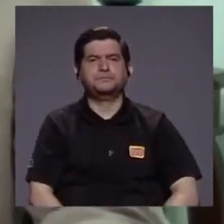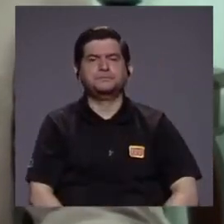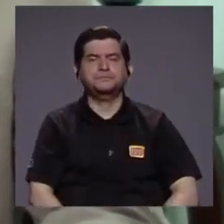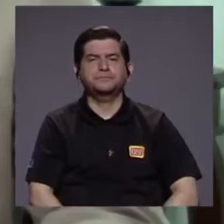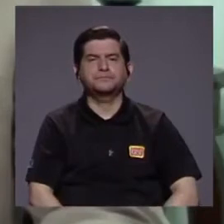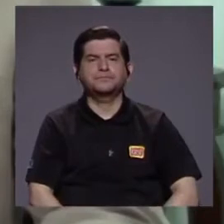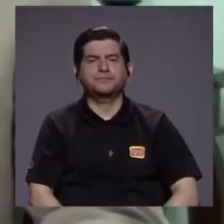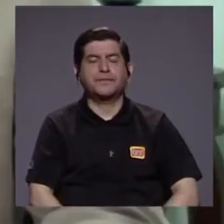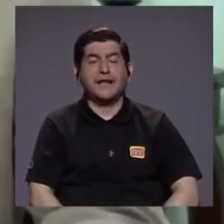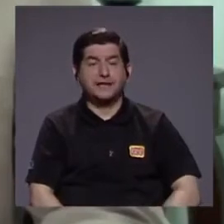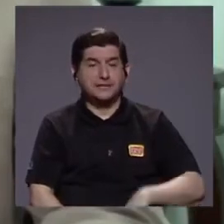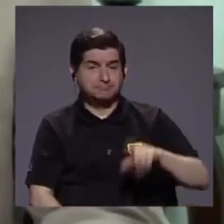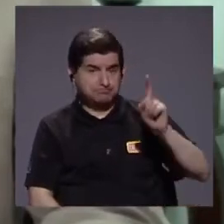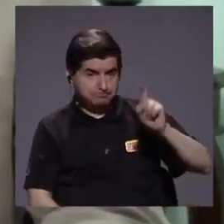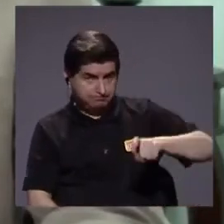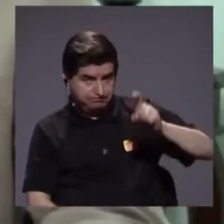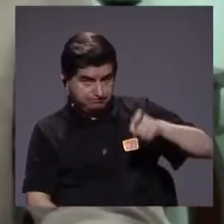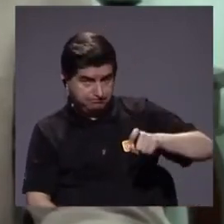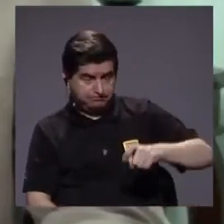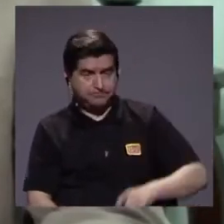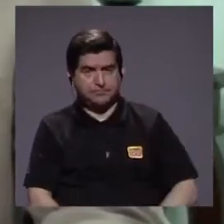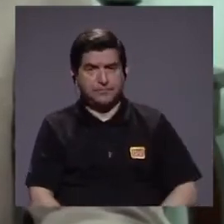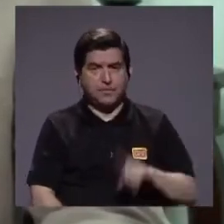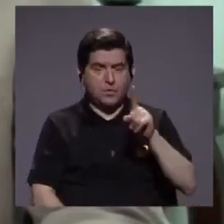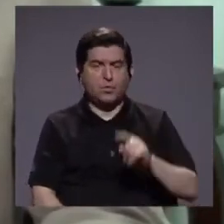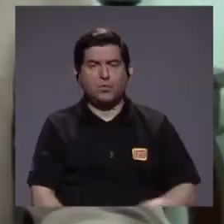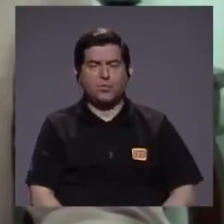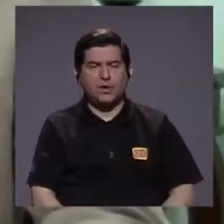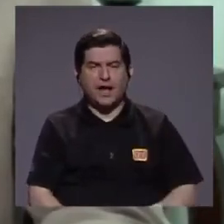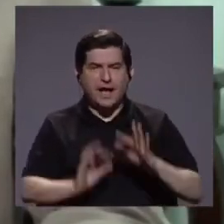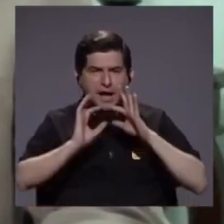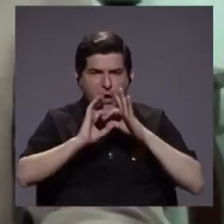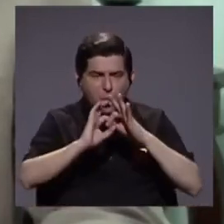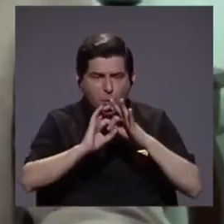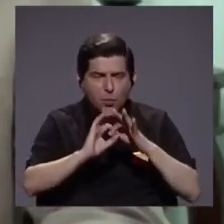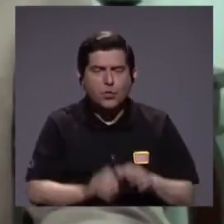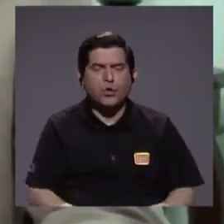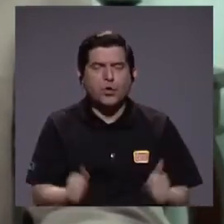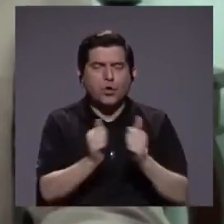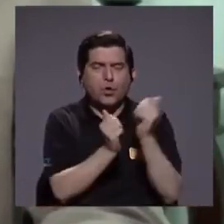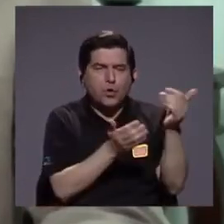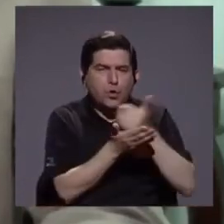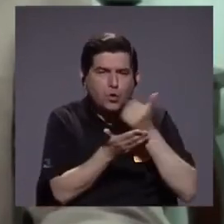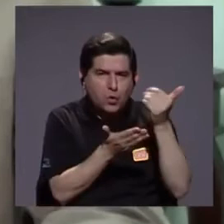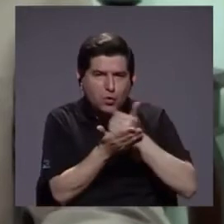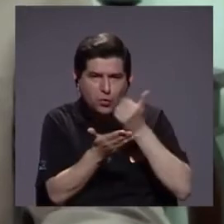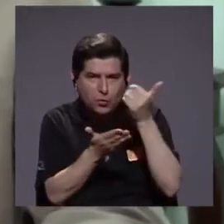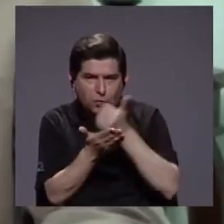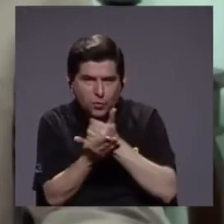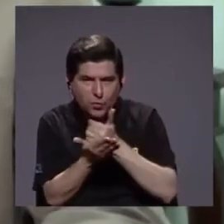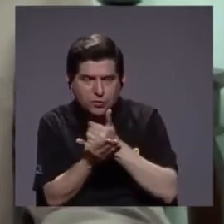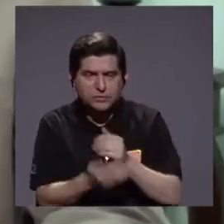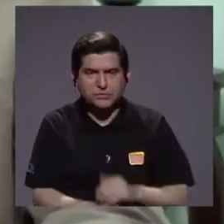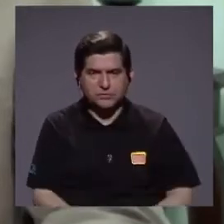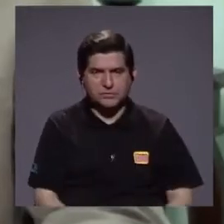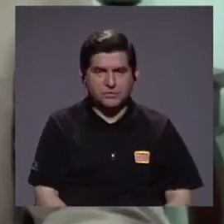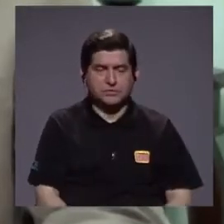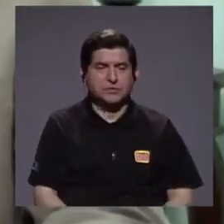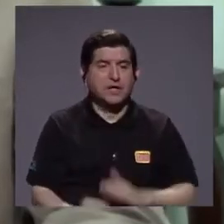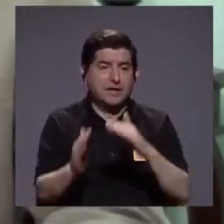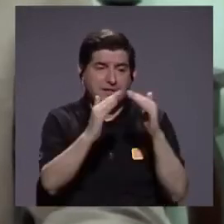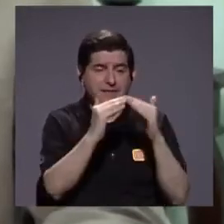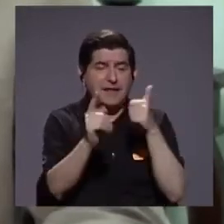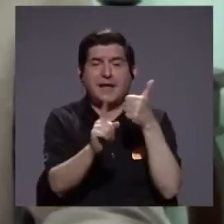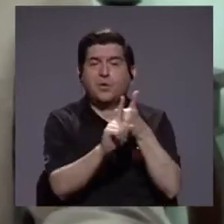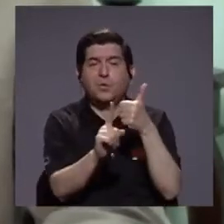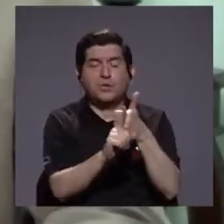debe haber una sinergia con recursos de las